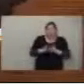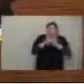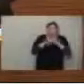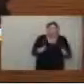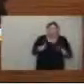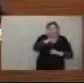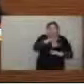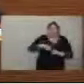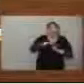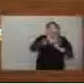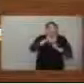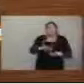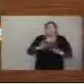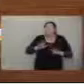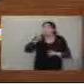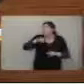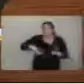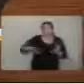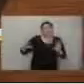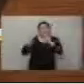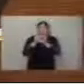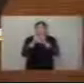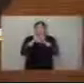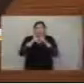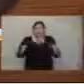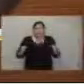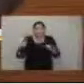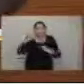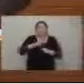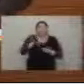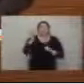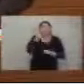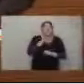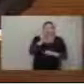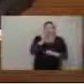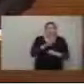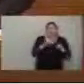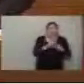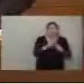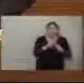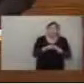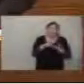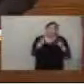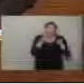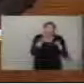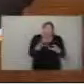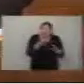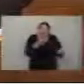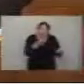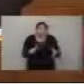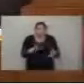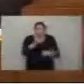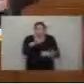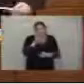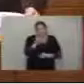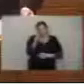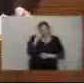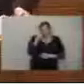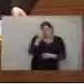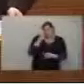eso. En eso. Le puedo citar también Galicia, que tiene la ratio en 5 alumnos, o Castilla-La Mancha, que la tiene en